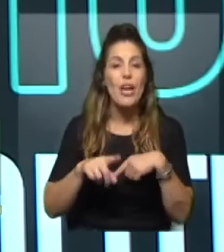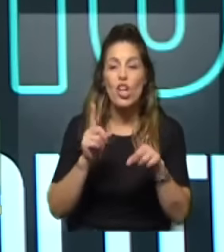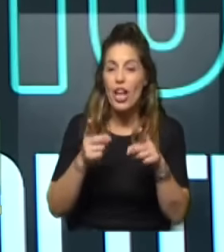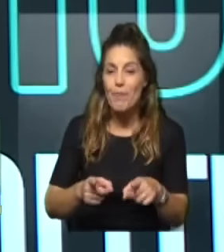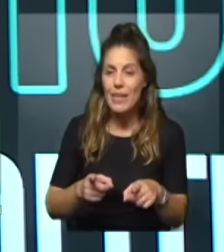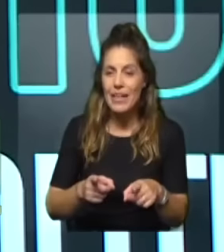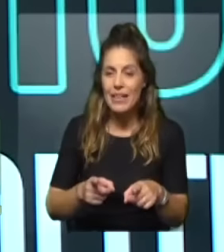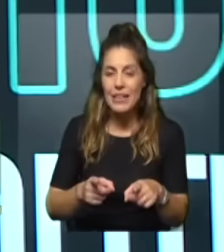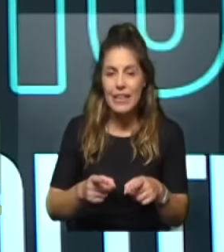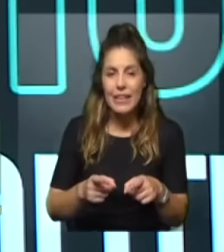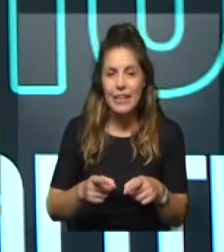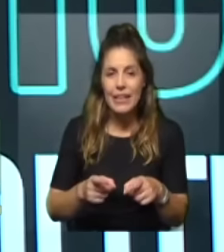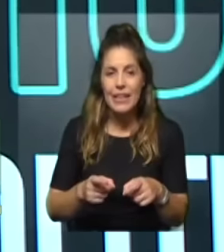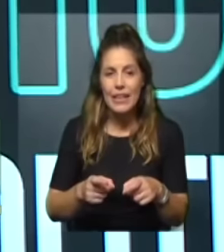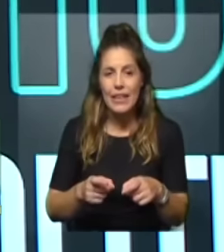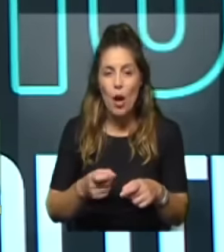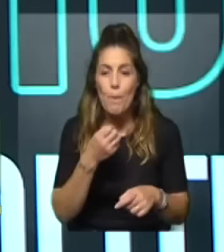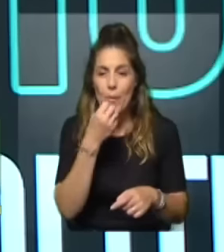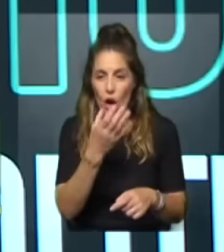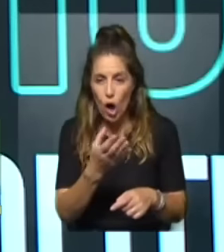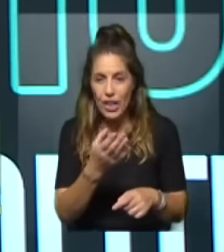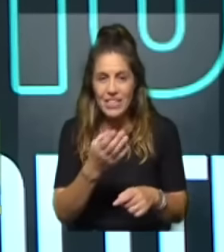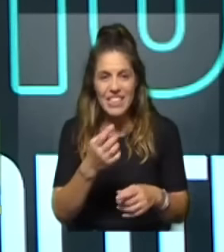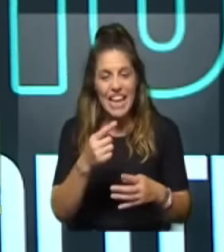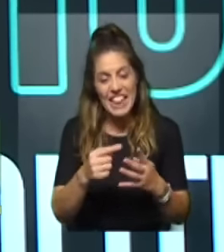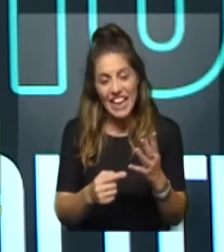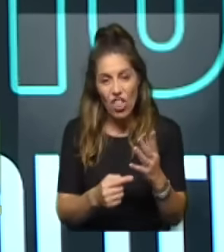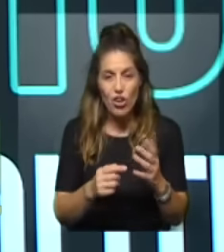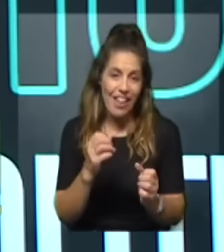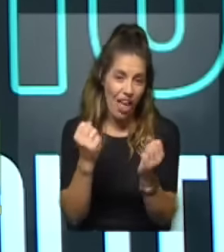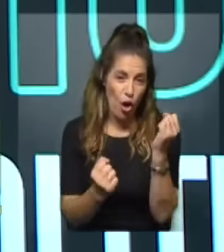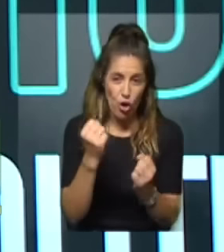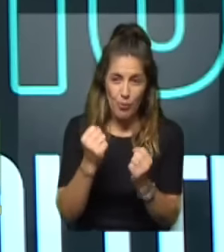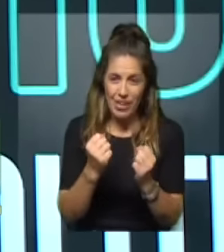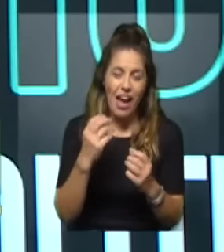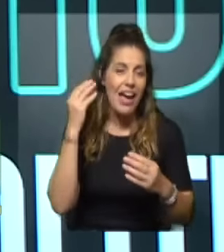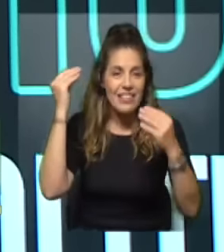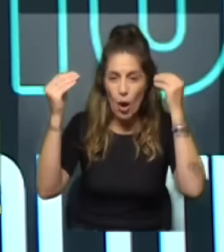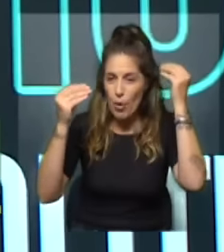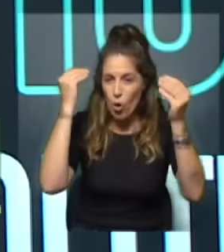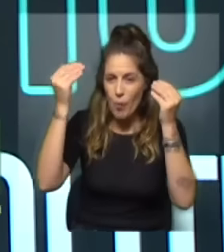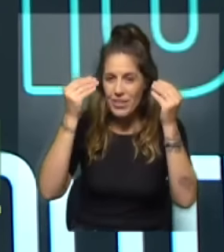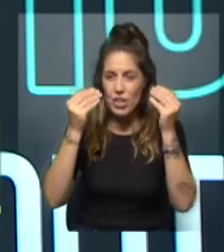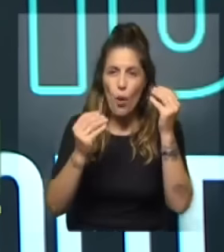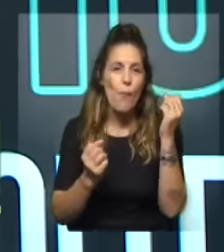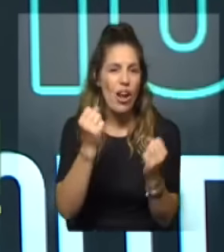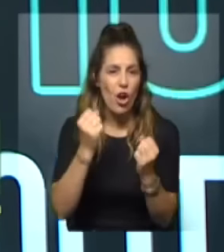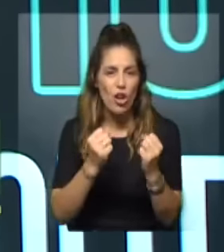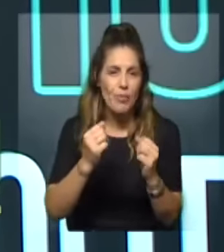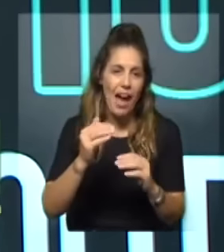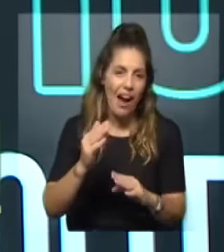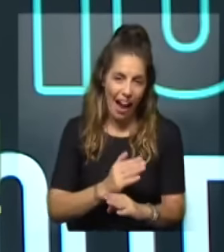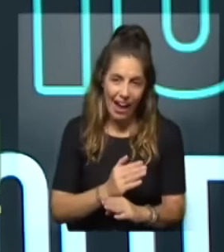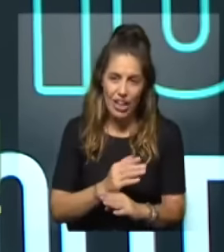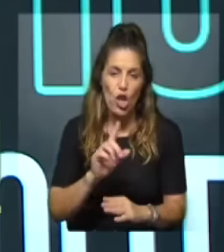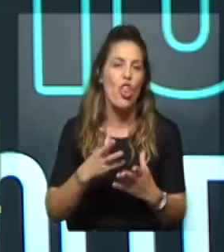empieza a mostrar mejores indicadores la economía no esa preocupación por la economía cae levemente no es que